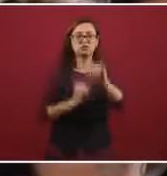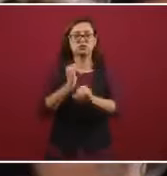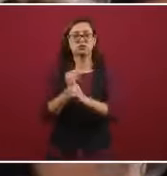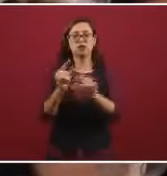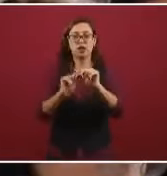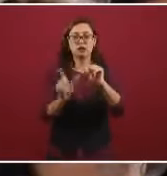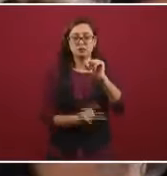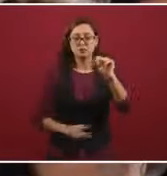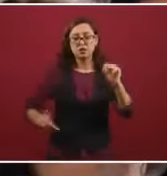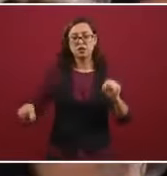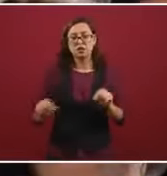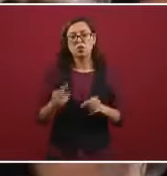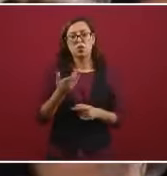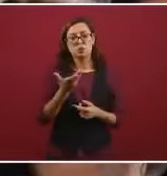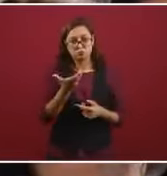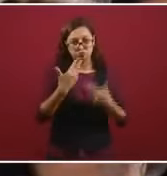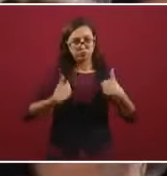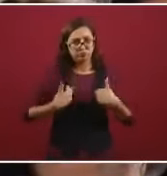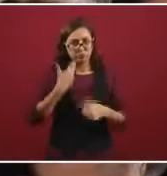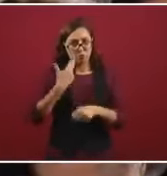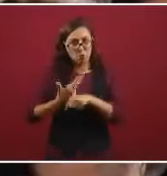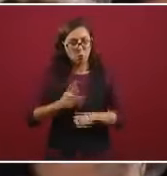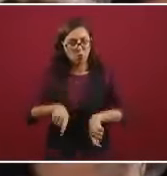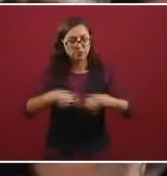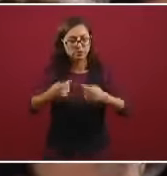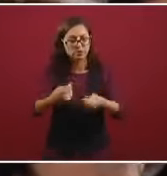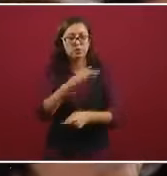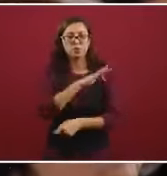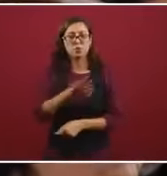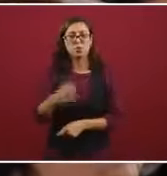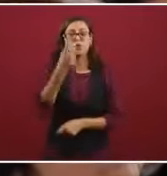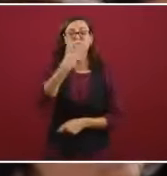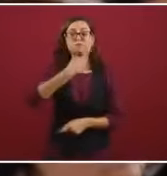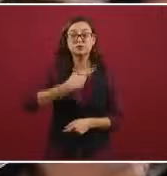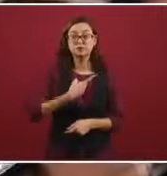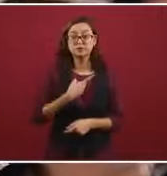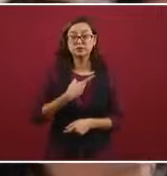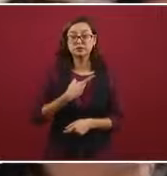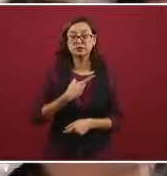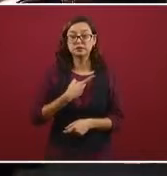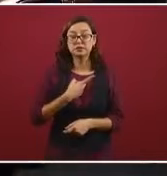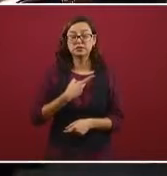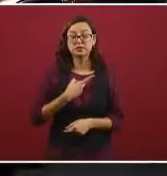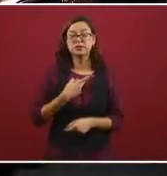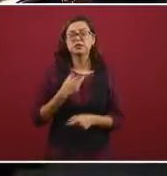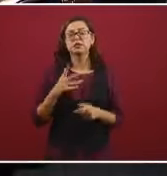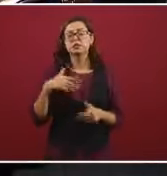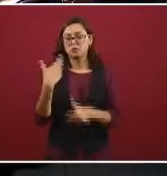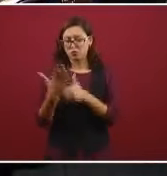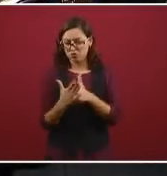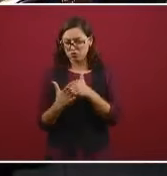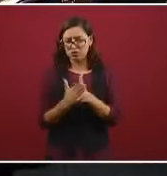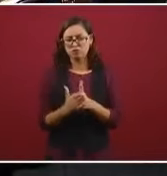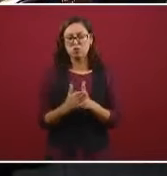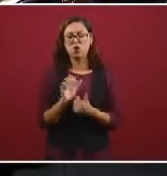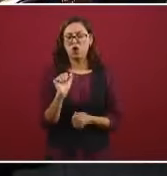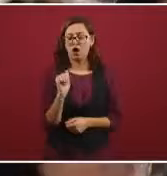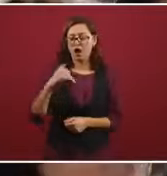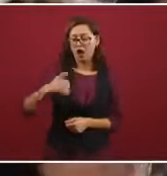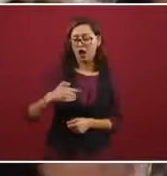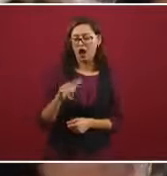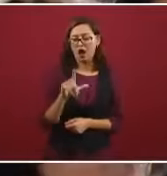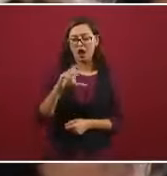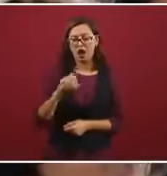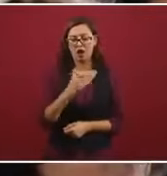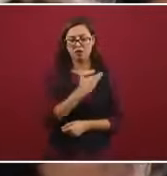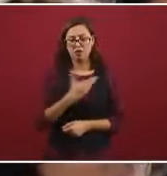podría adelantar si ya tiene contemplada la asistencia del señor presidente Andrés Manuel López Obrador en